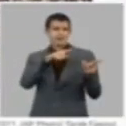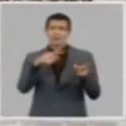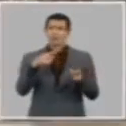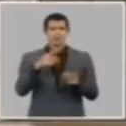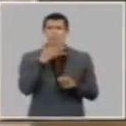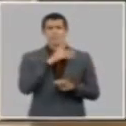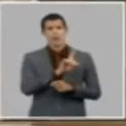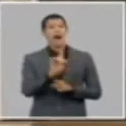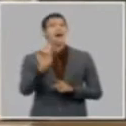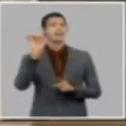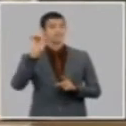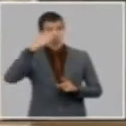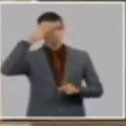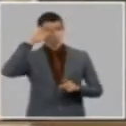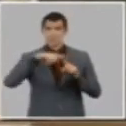con